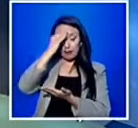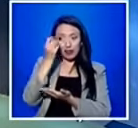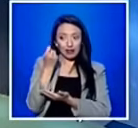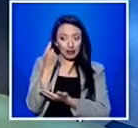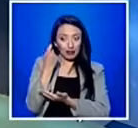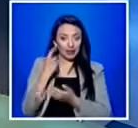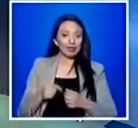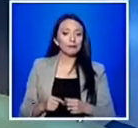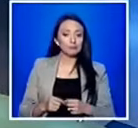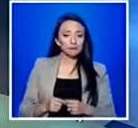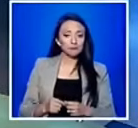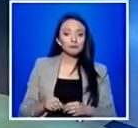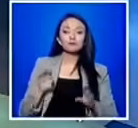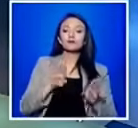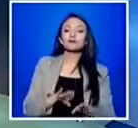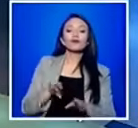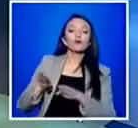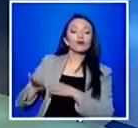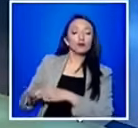poco.